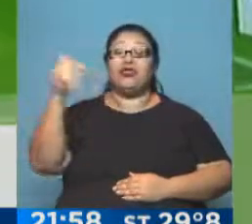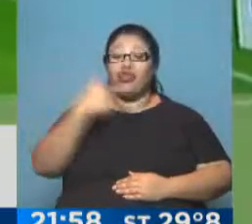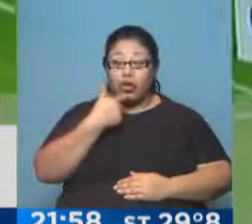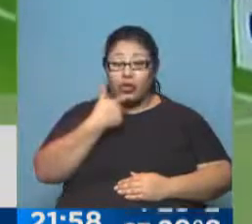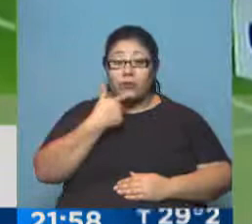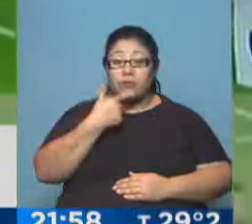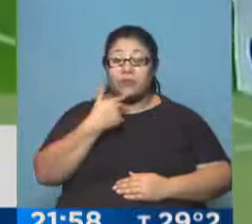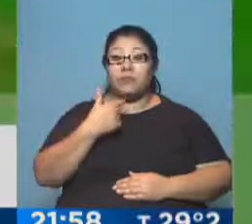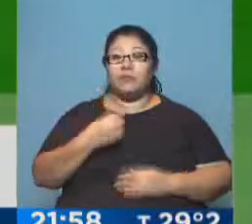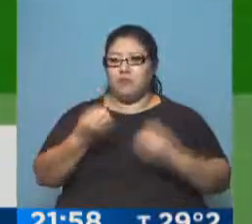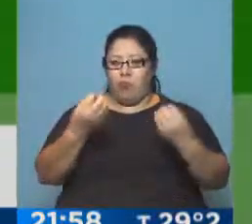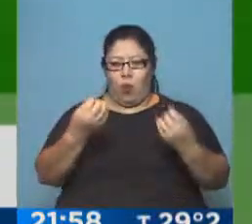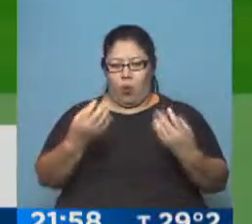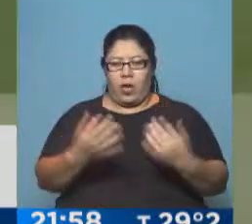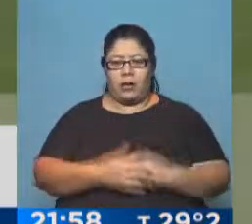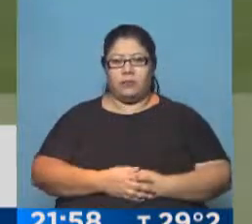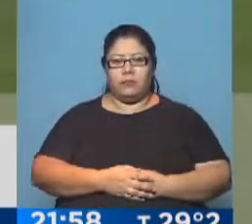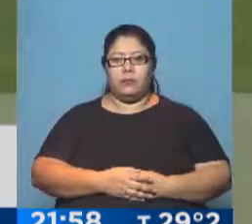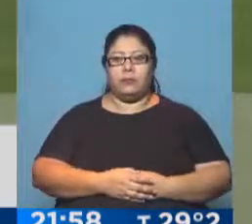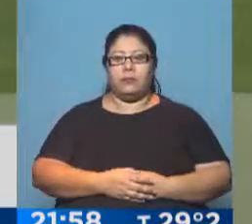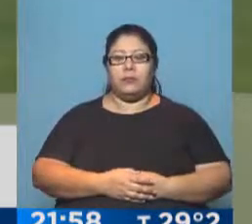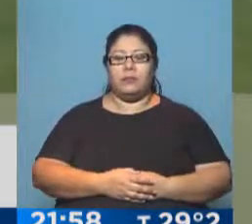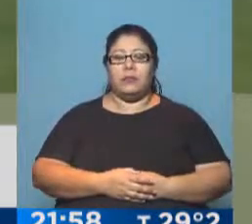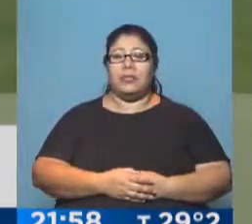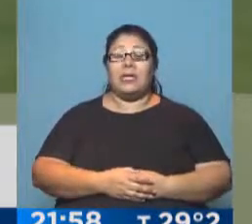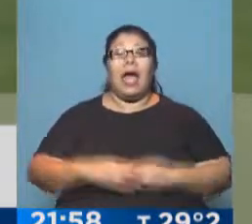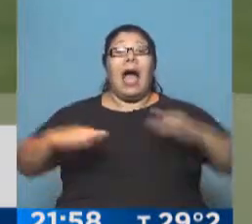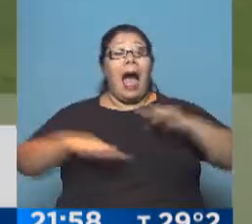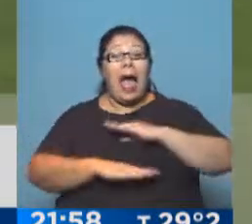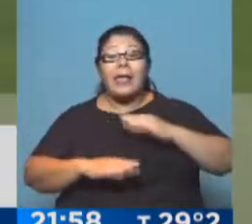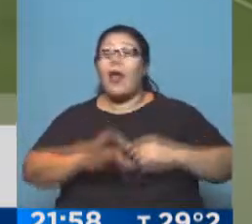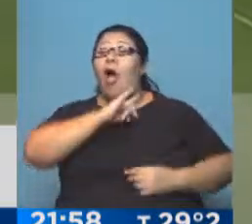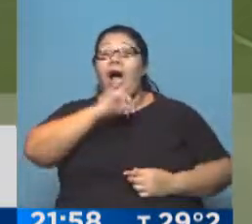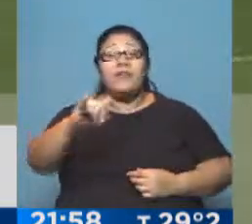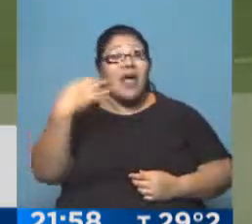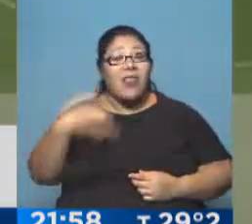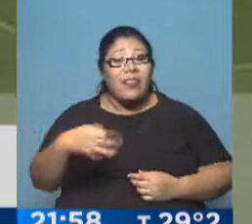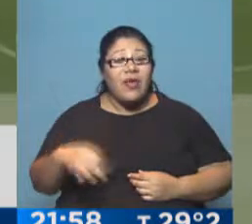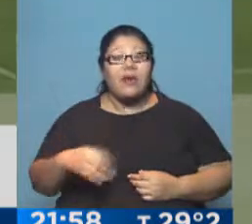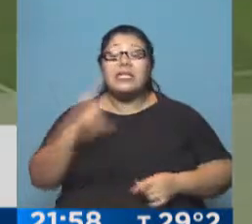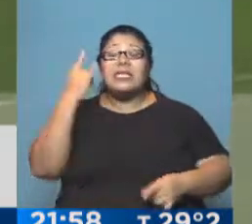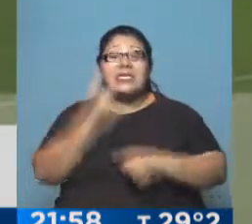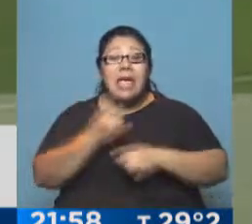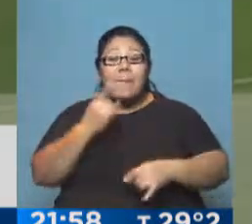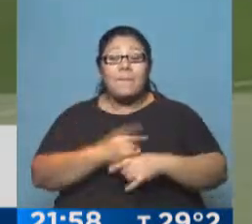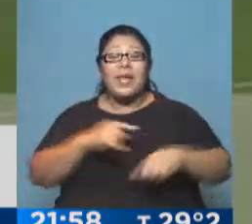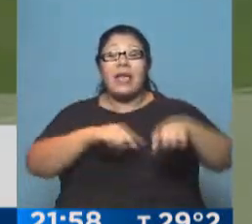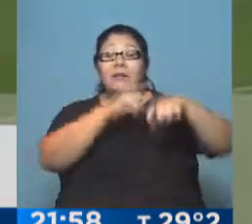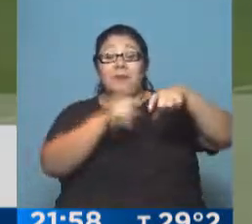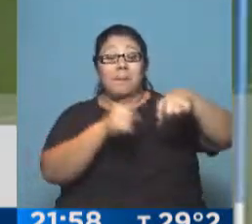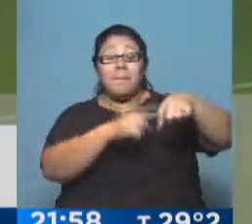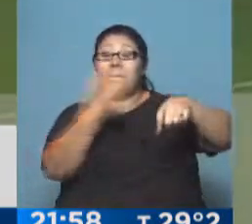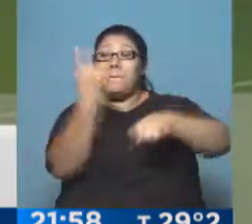está. Mirá. Qué lindo. Siempre el primer palo, ¿eh? Avísenle a los arqueros que siempre. Inclusive Orión, ¿no?